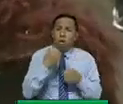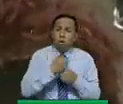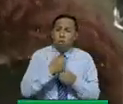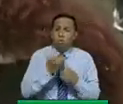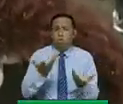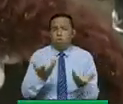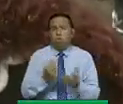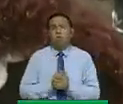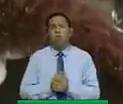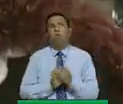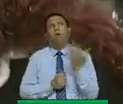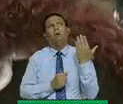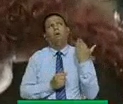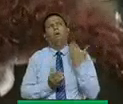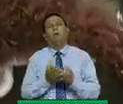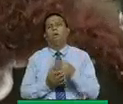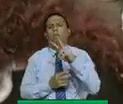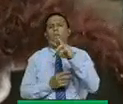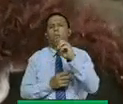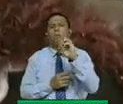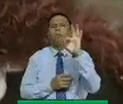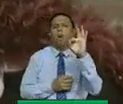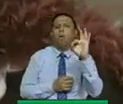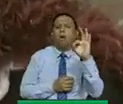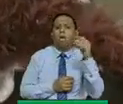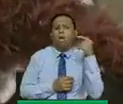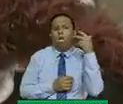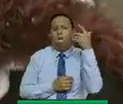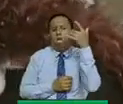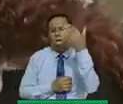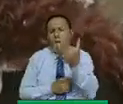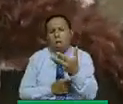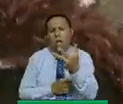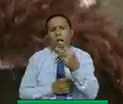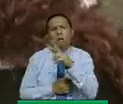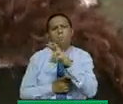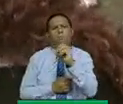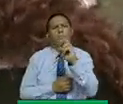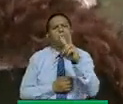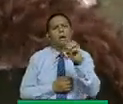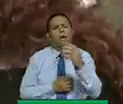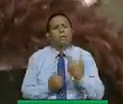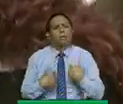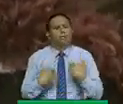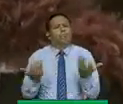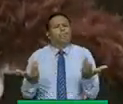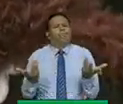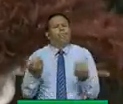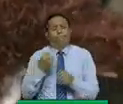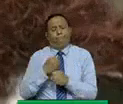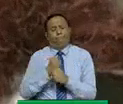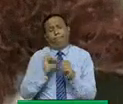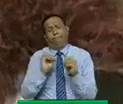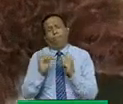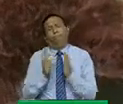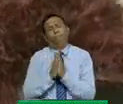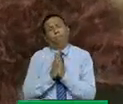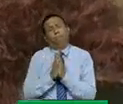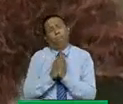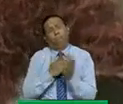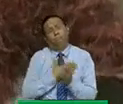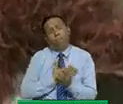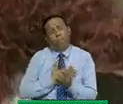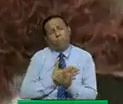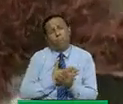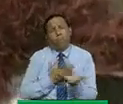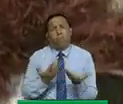2009. Estoy sin trabajo y ahorita estamos a 2020. Entonces yo quisiera, por favor, por lo menos, por lo que